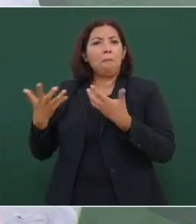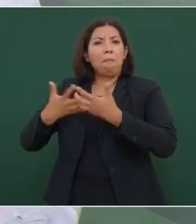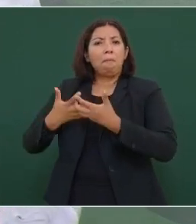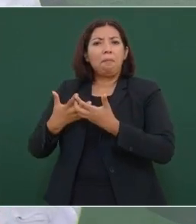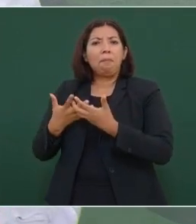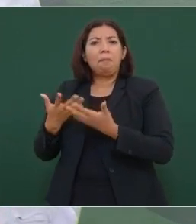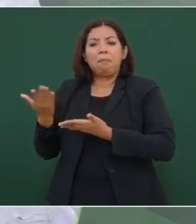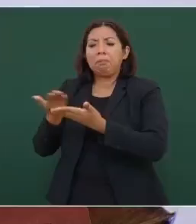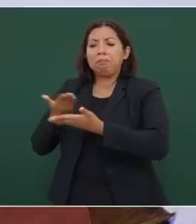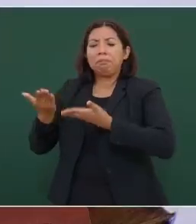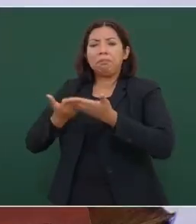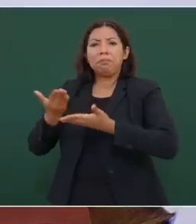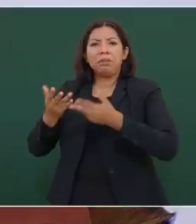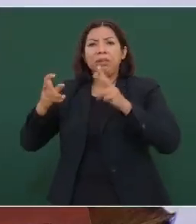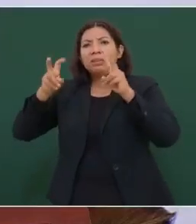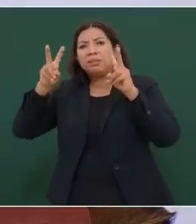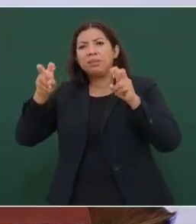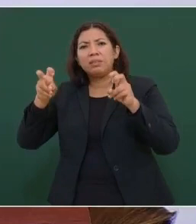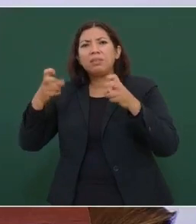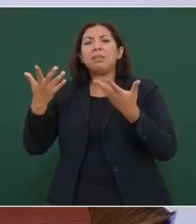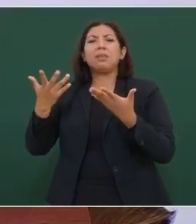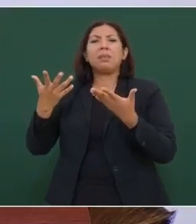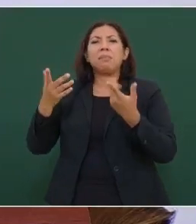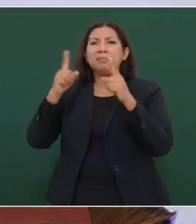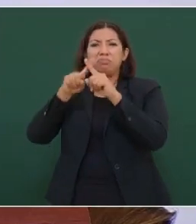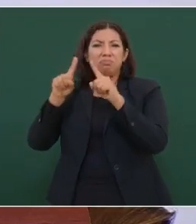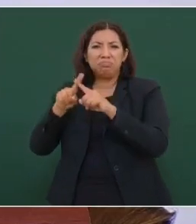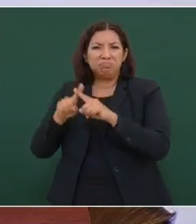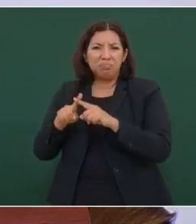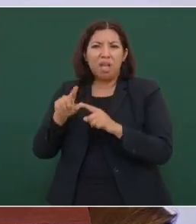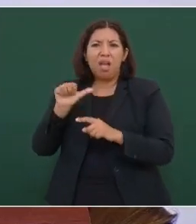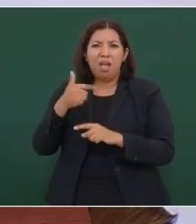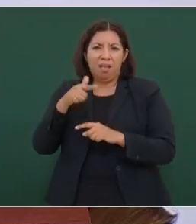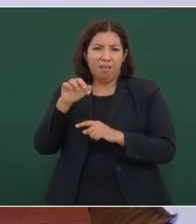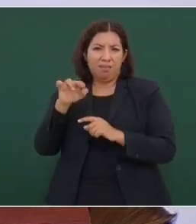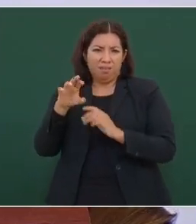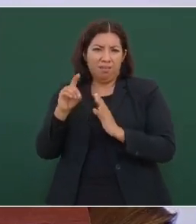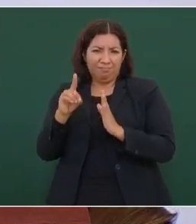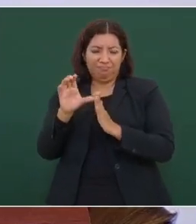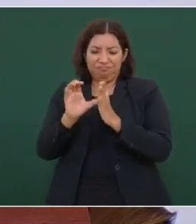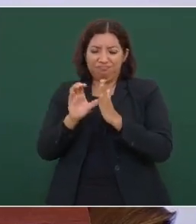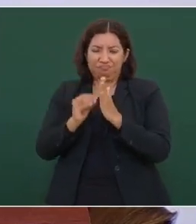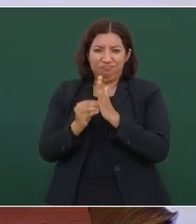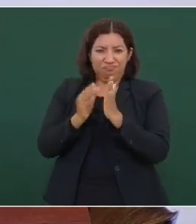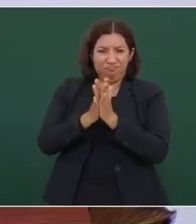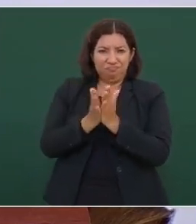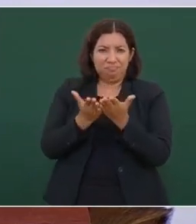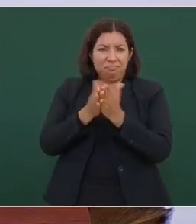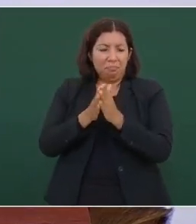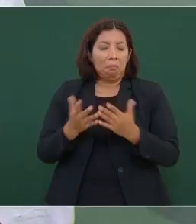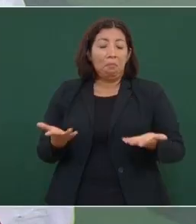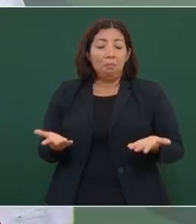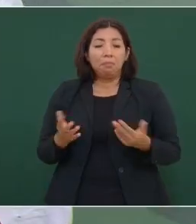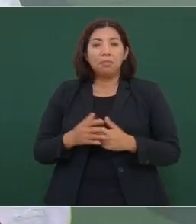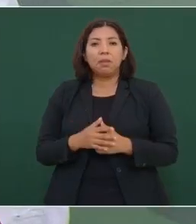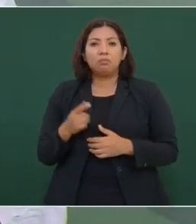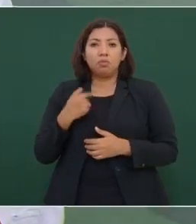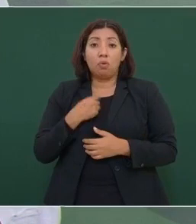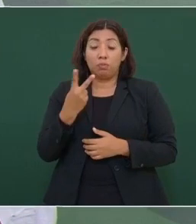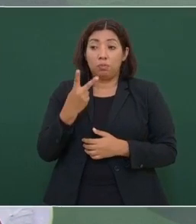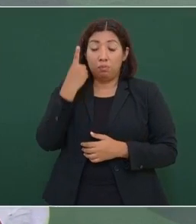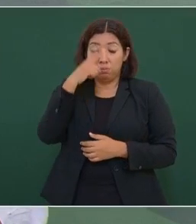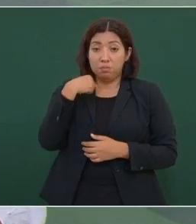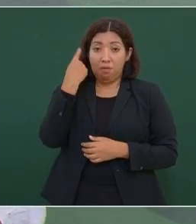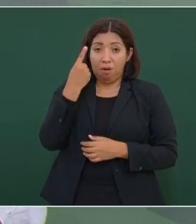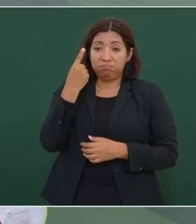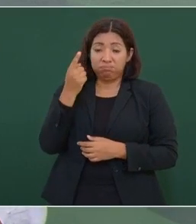precisos en lo específico, pero yo estuve más de 2 horas y